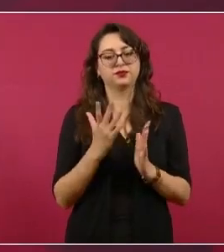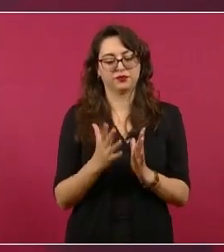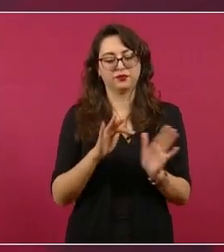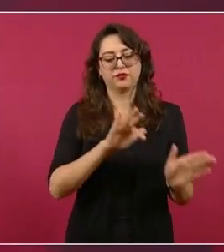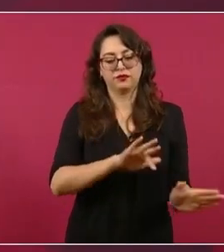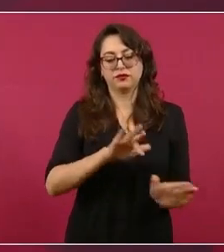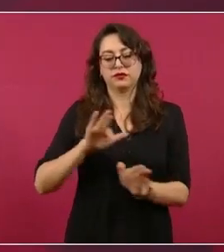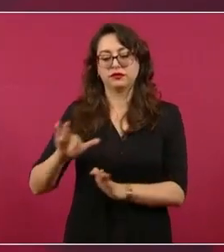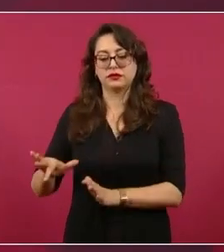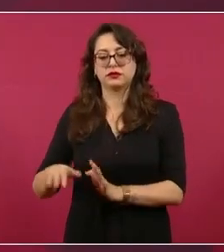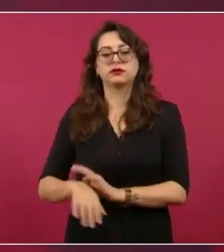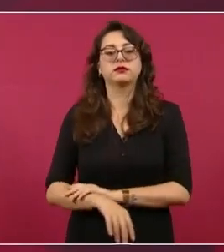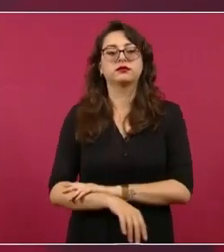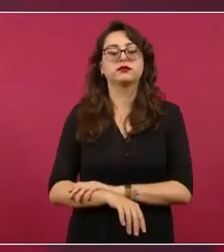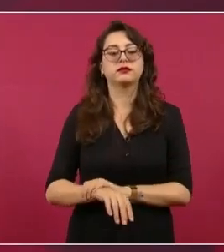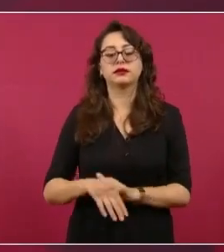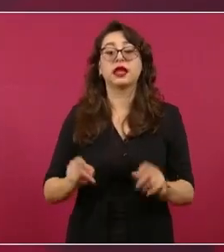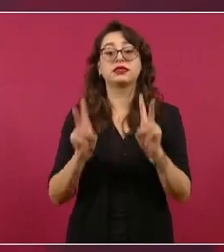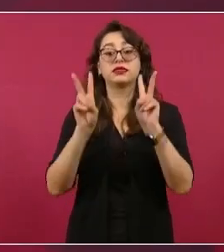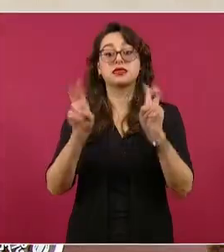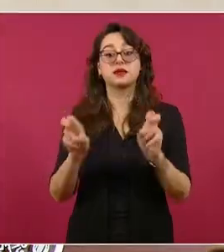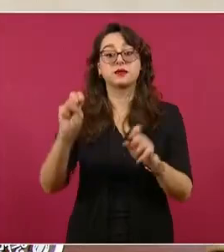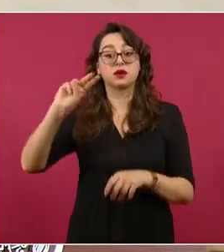universidades, ahí